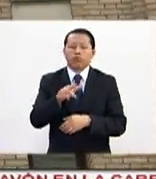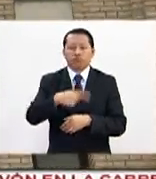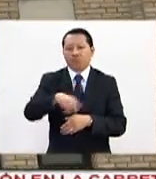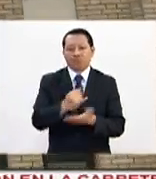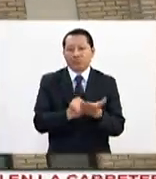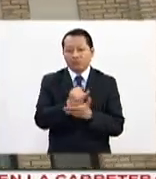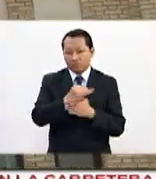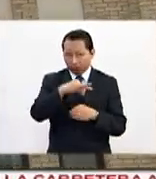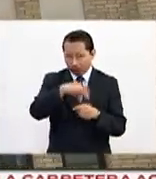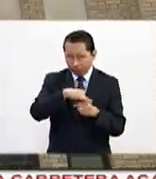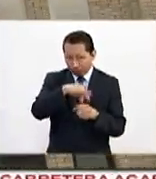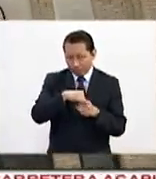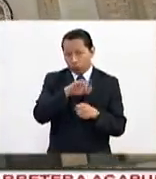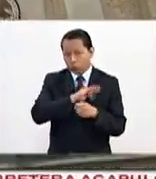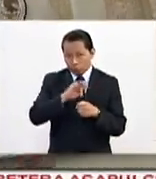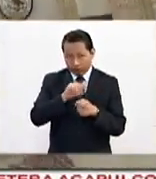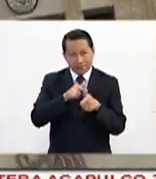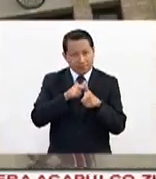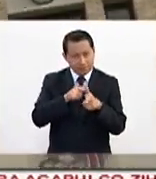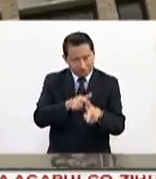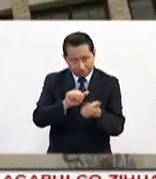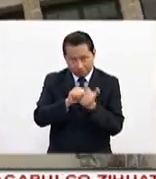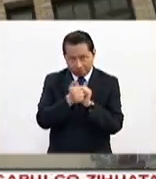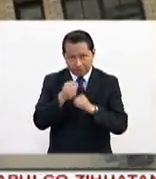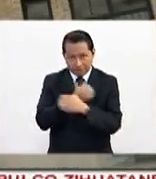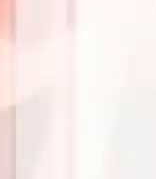de esta transformación educativa.